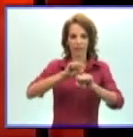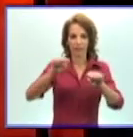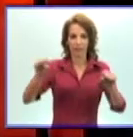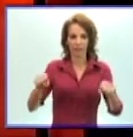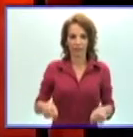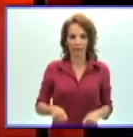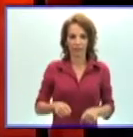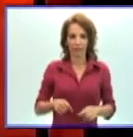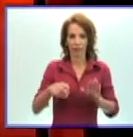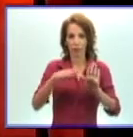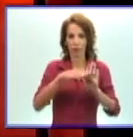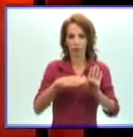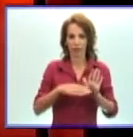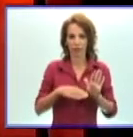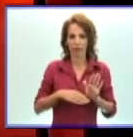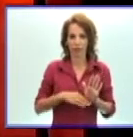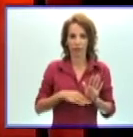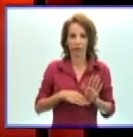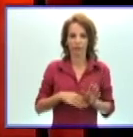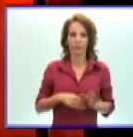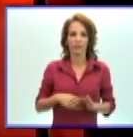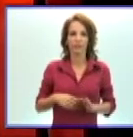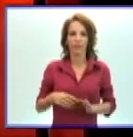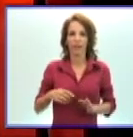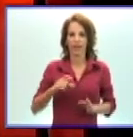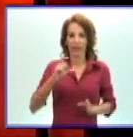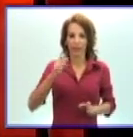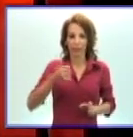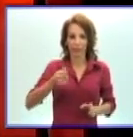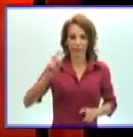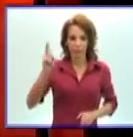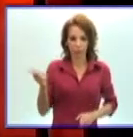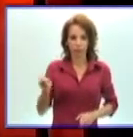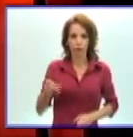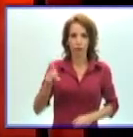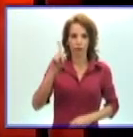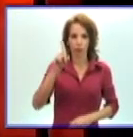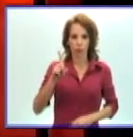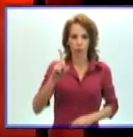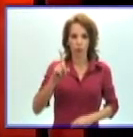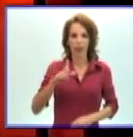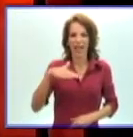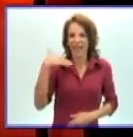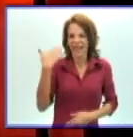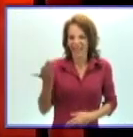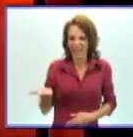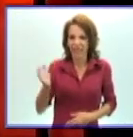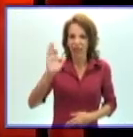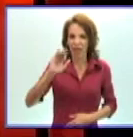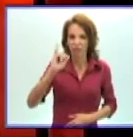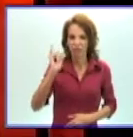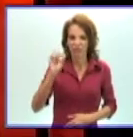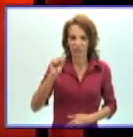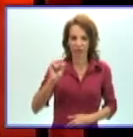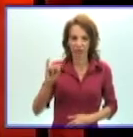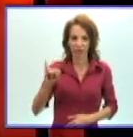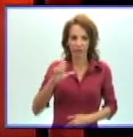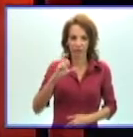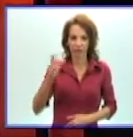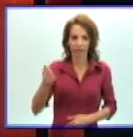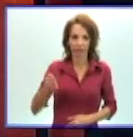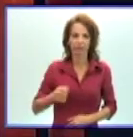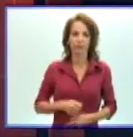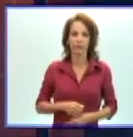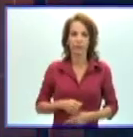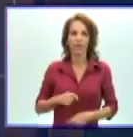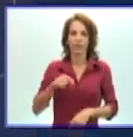contenidos del capítulo número 1, que es la física. Por lo que le vamos a dejar un tiempo para que puedan